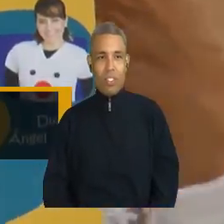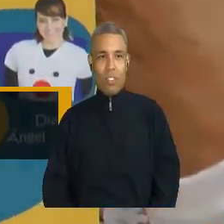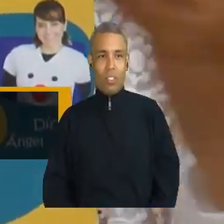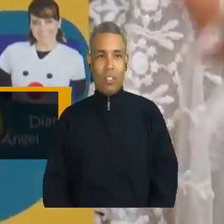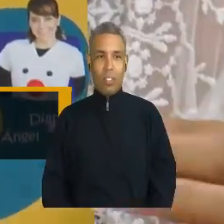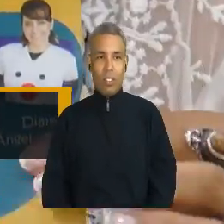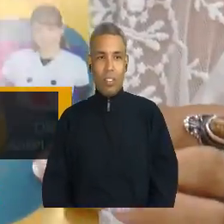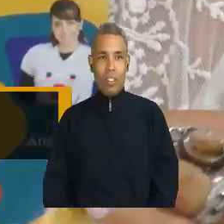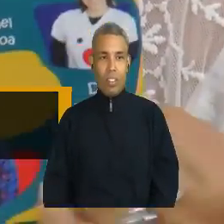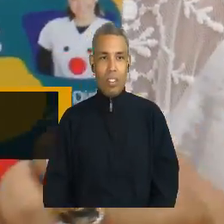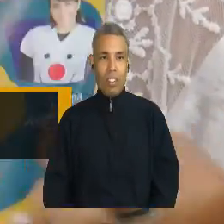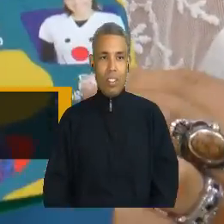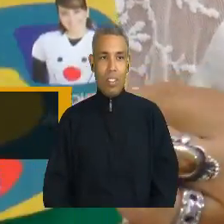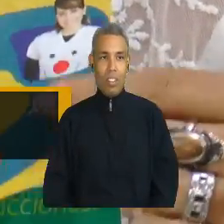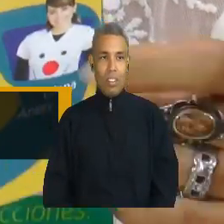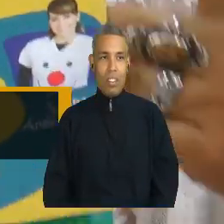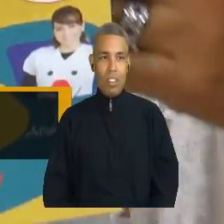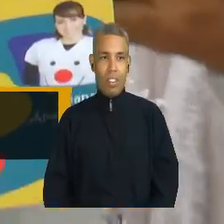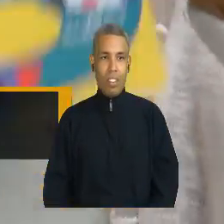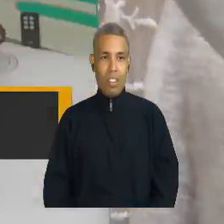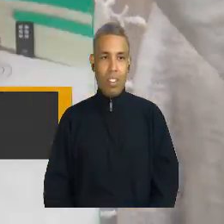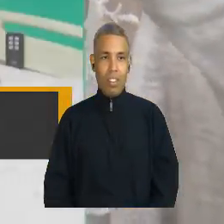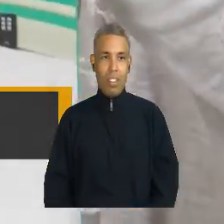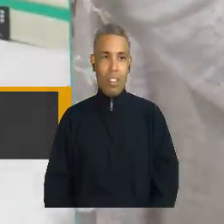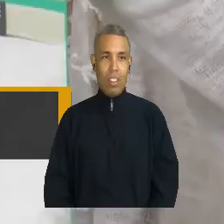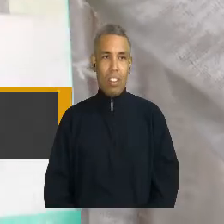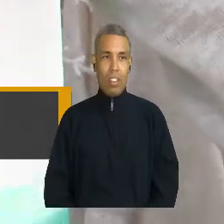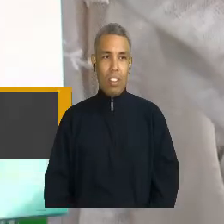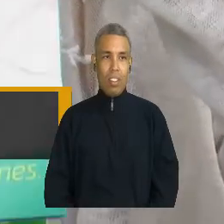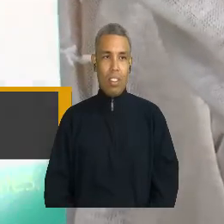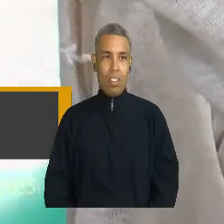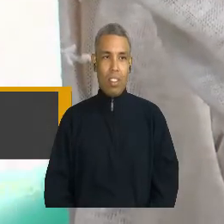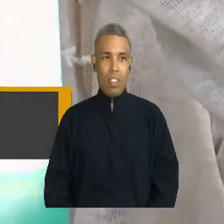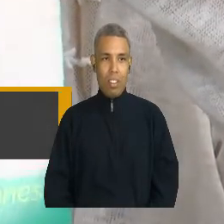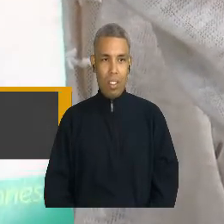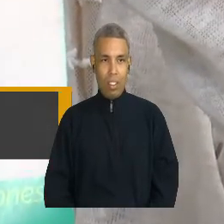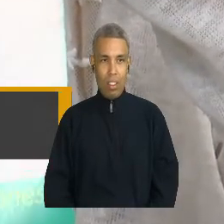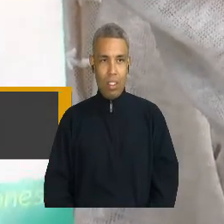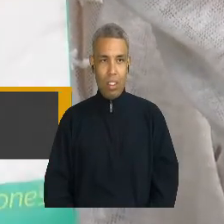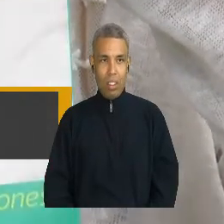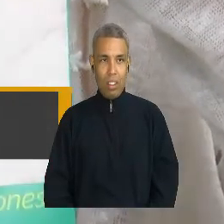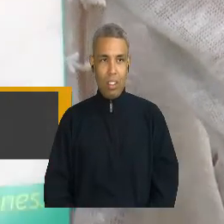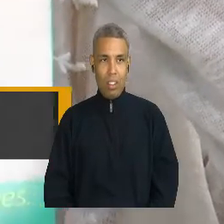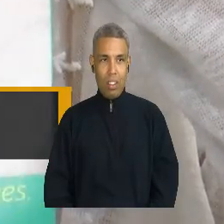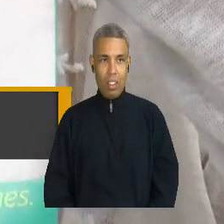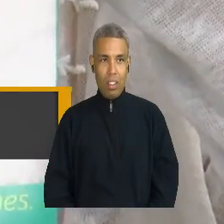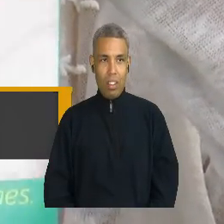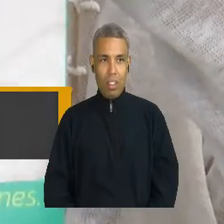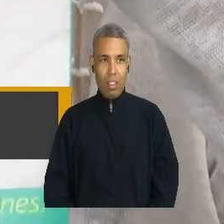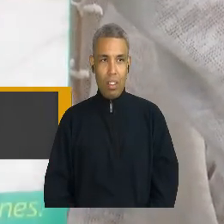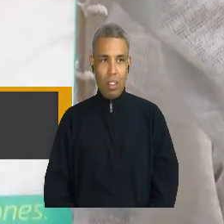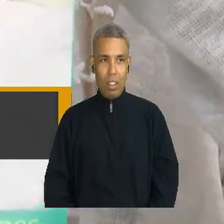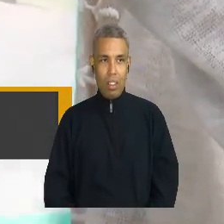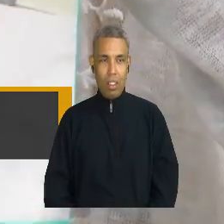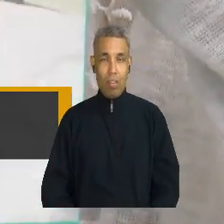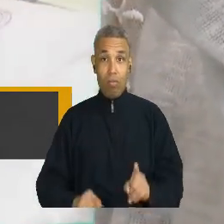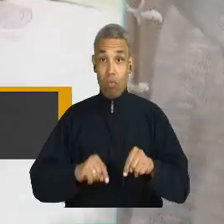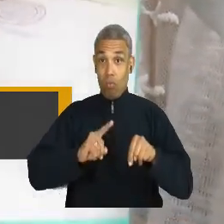apoyo de los artistas colombianos. En este, pues ahí está Pirri. Artistas vinculados,